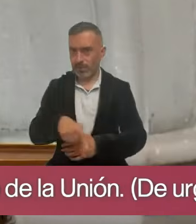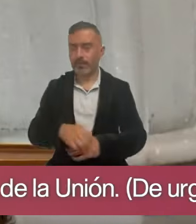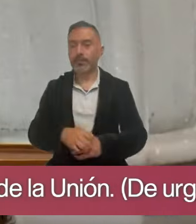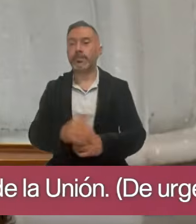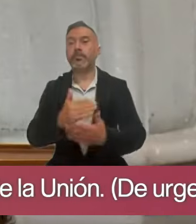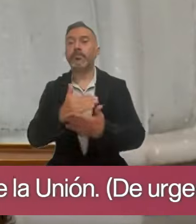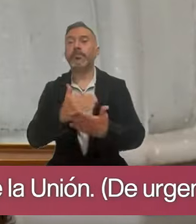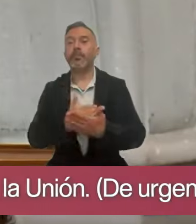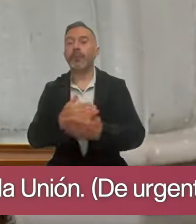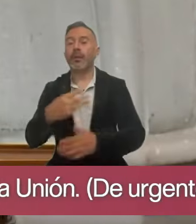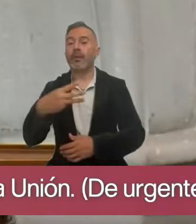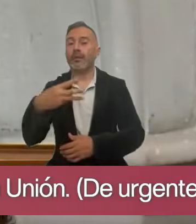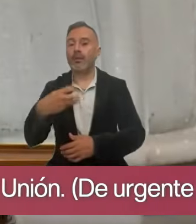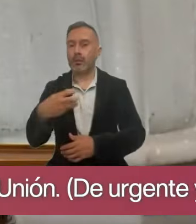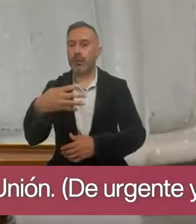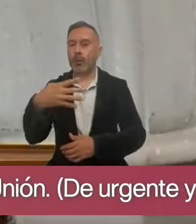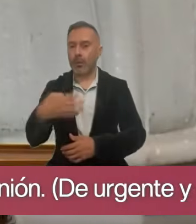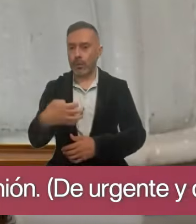Tercero,